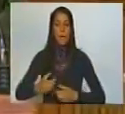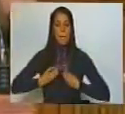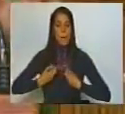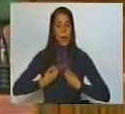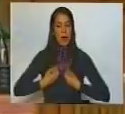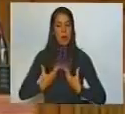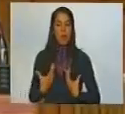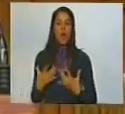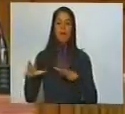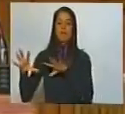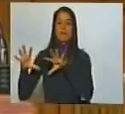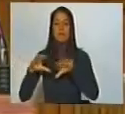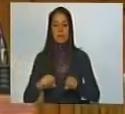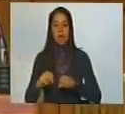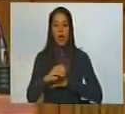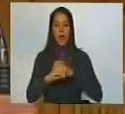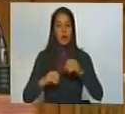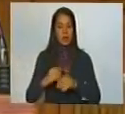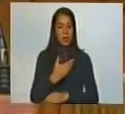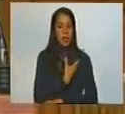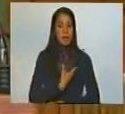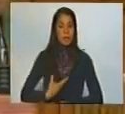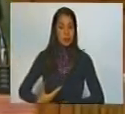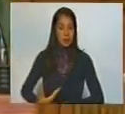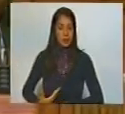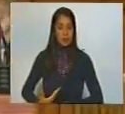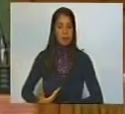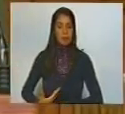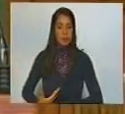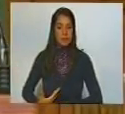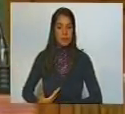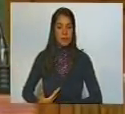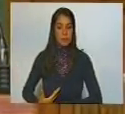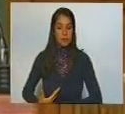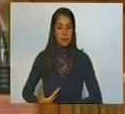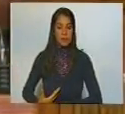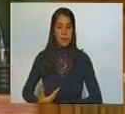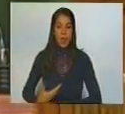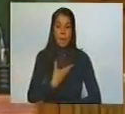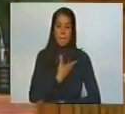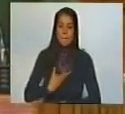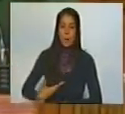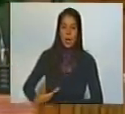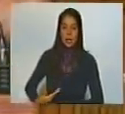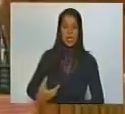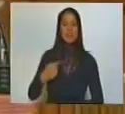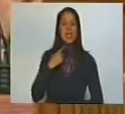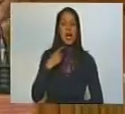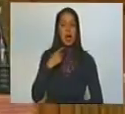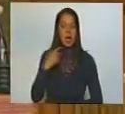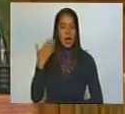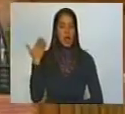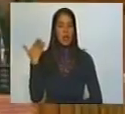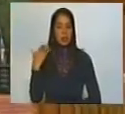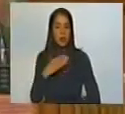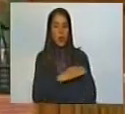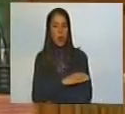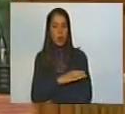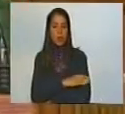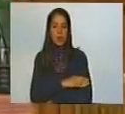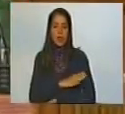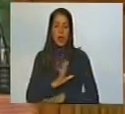tratar de tomar el Palacio de Miraflores, ¿no? No hizo eso, lo cual habla bien de él, pues, se